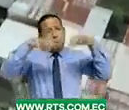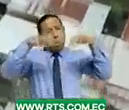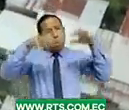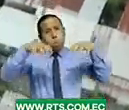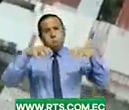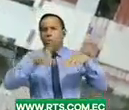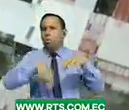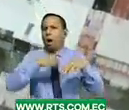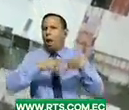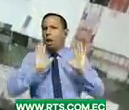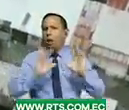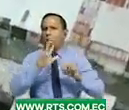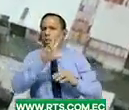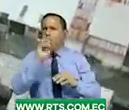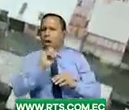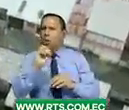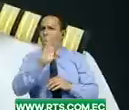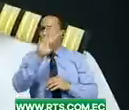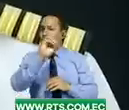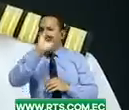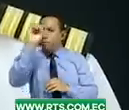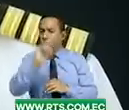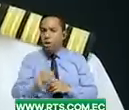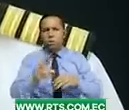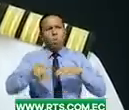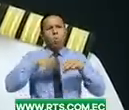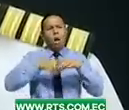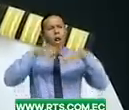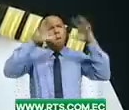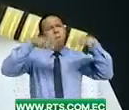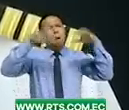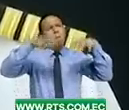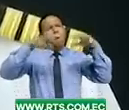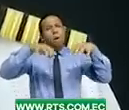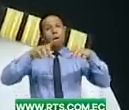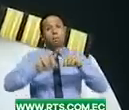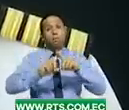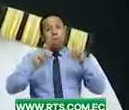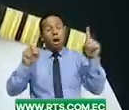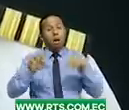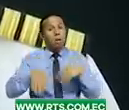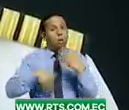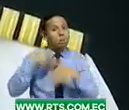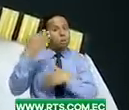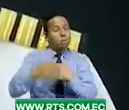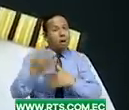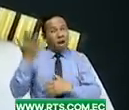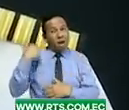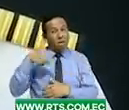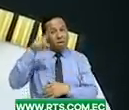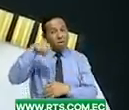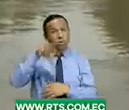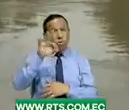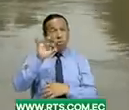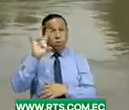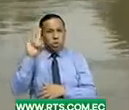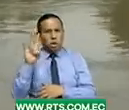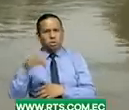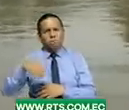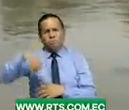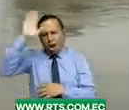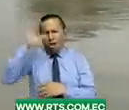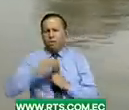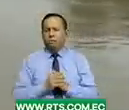normal, entre un 30-40% sobre lo normal, pero las lluvias no llegan al 50% de lo que fue un evento del 97-98. Uno de